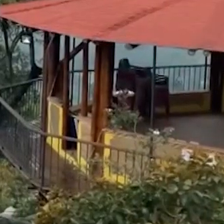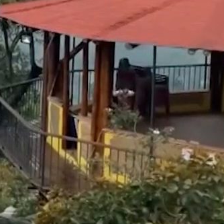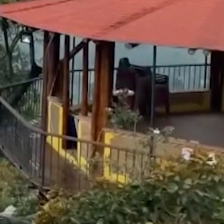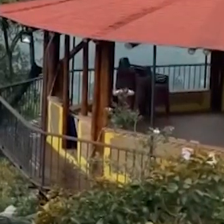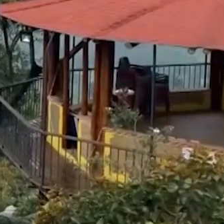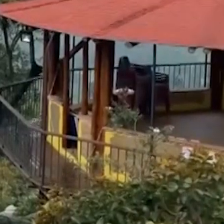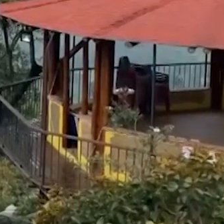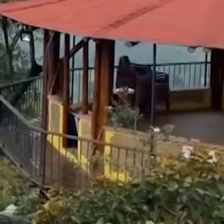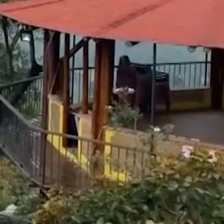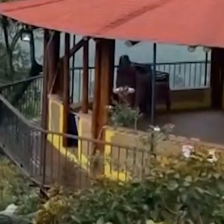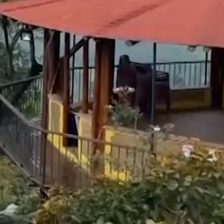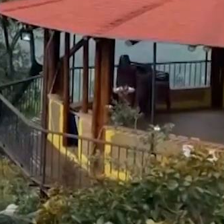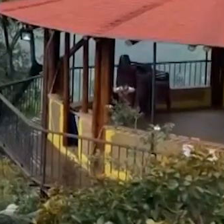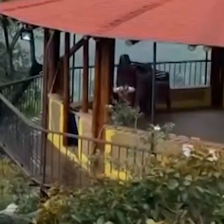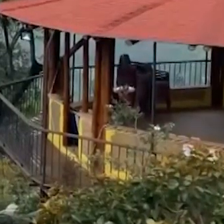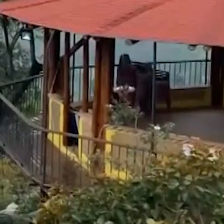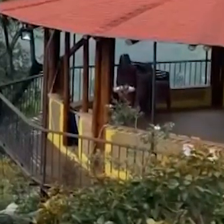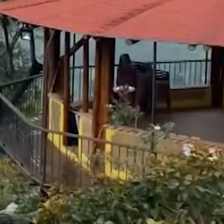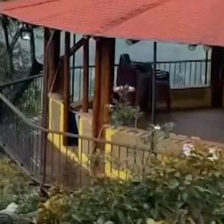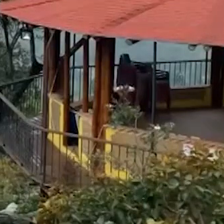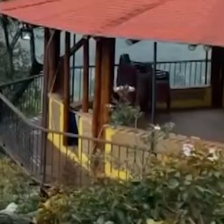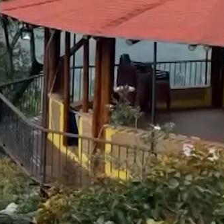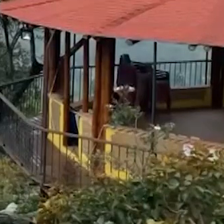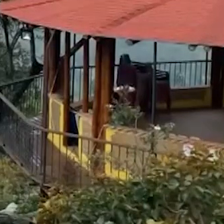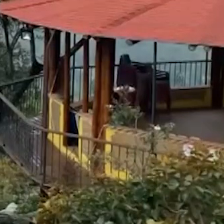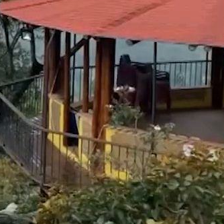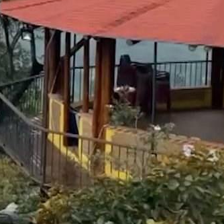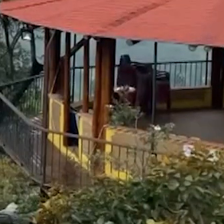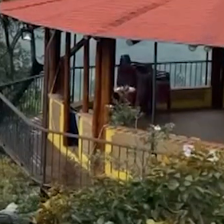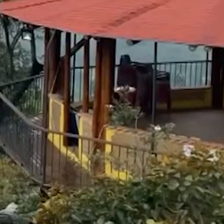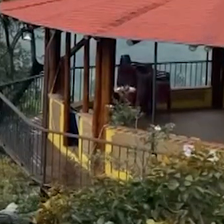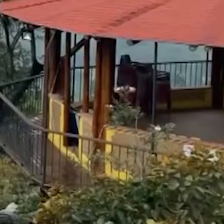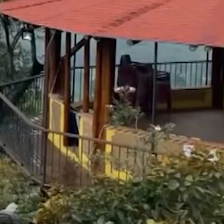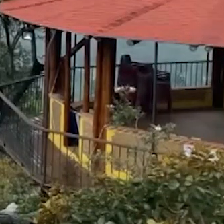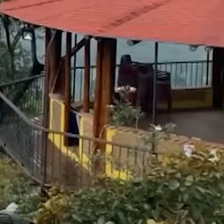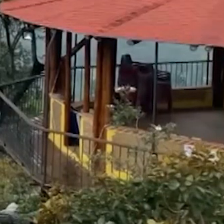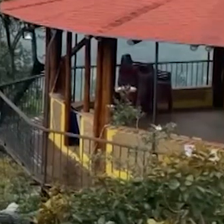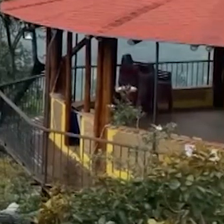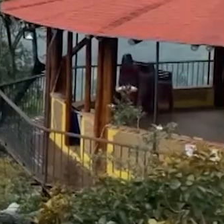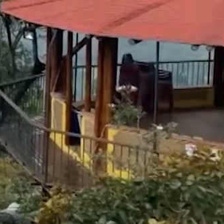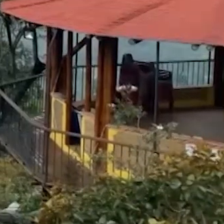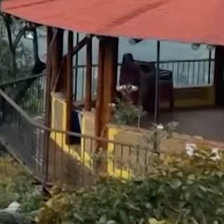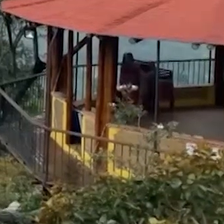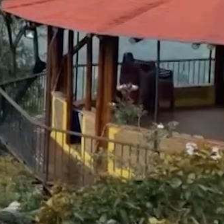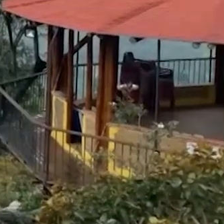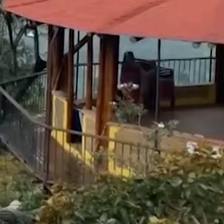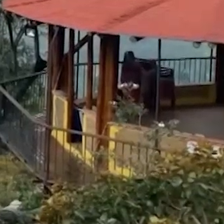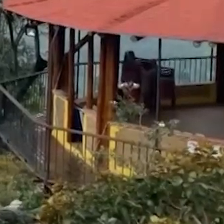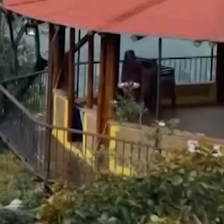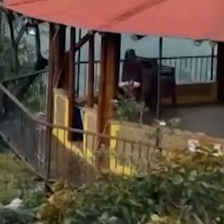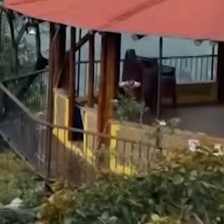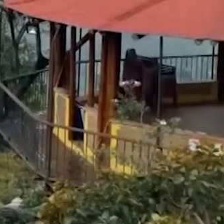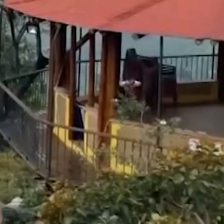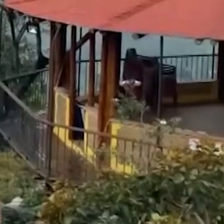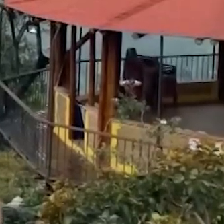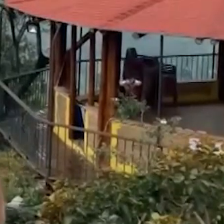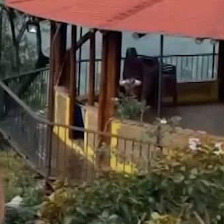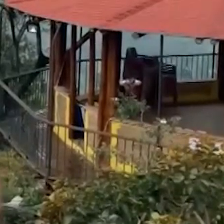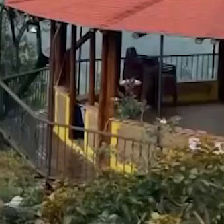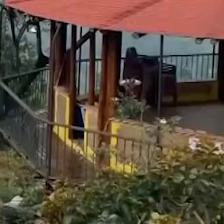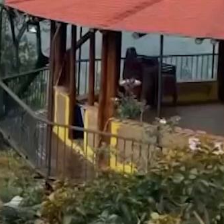hijo, con el doctor Carlos Montoya, pediatra, para descubrir, tal vez